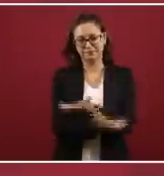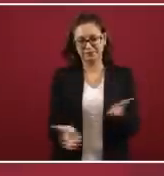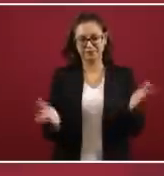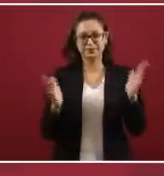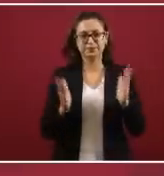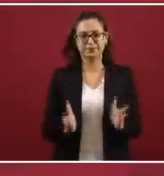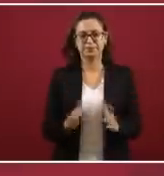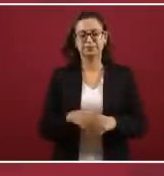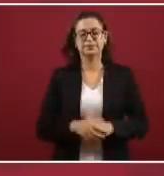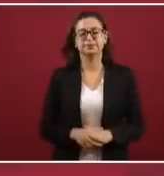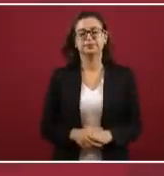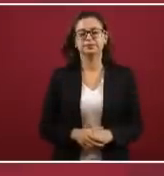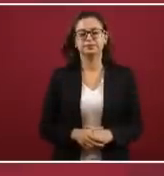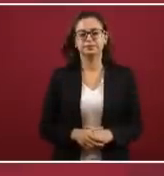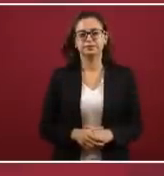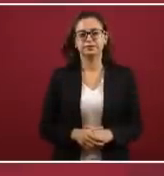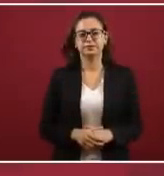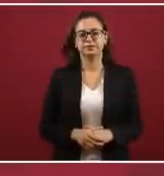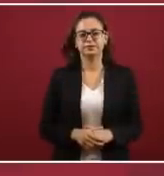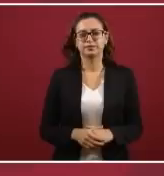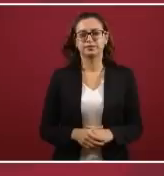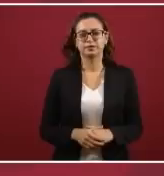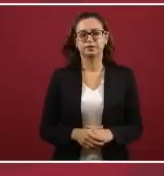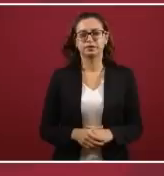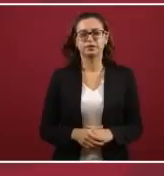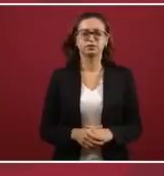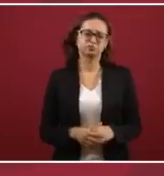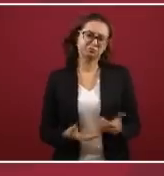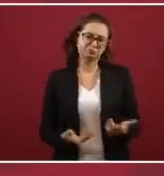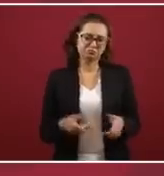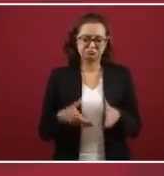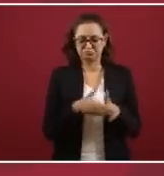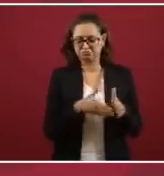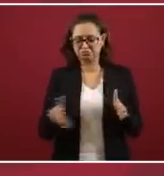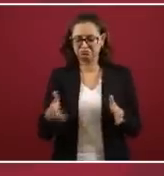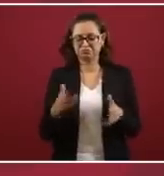el compartir este tiempo